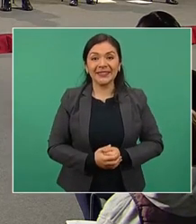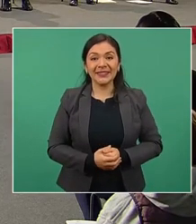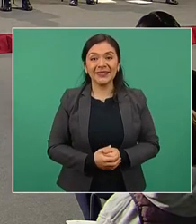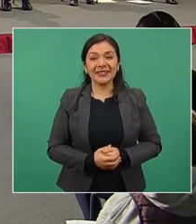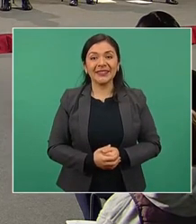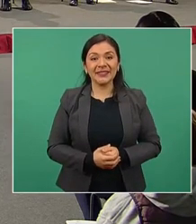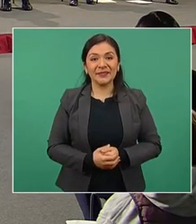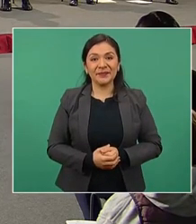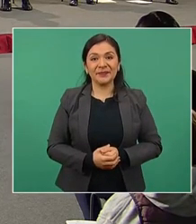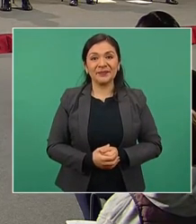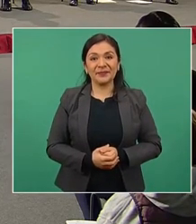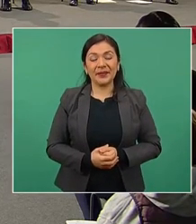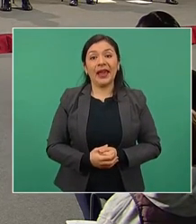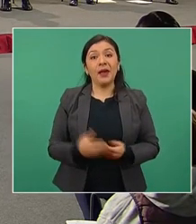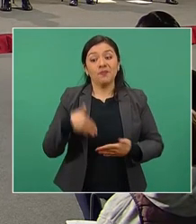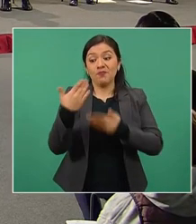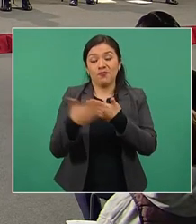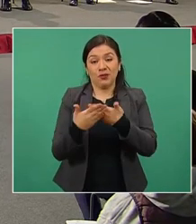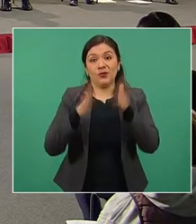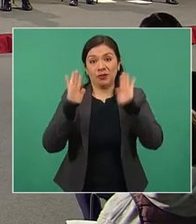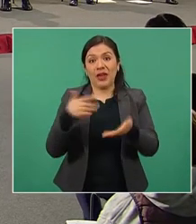Ya voy a hacer la carta, pero